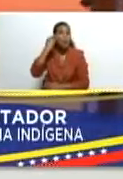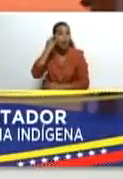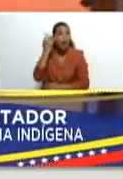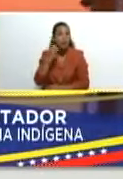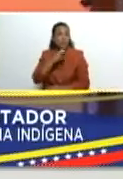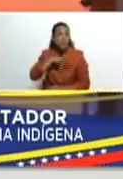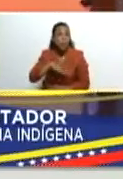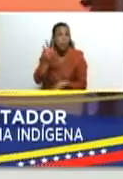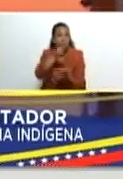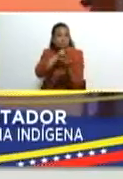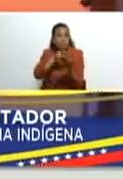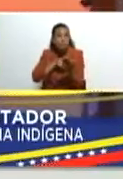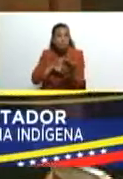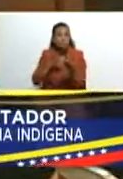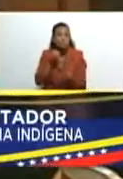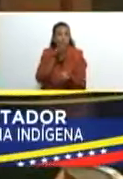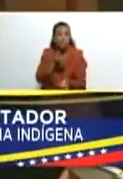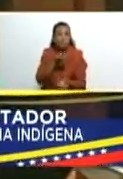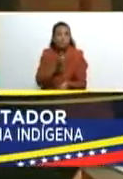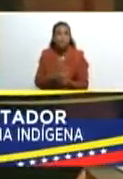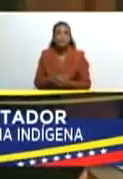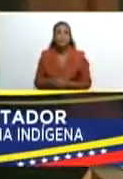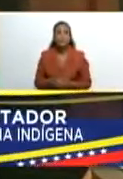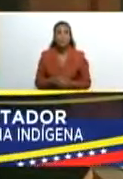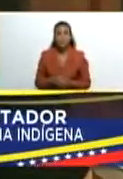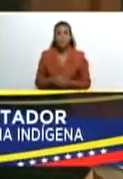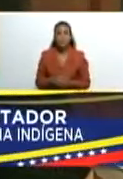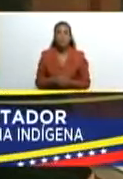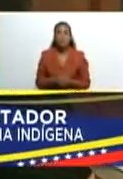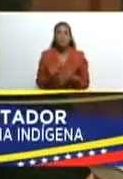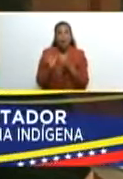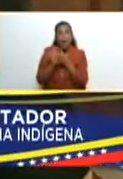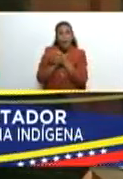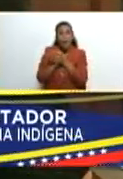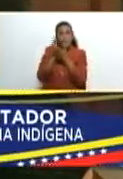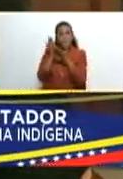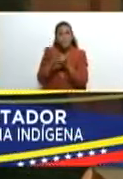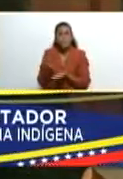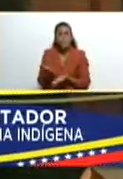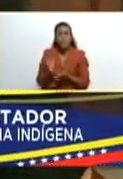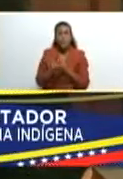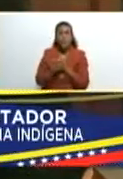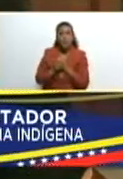pues, por si acasito. ¿Ah? Compañero